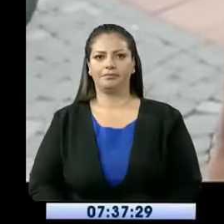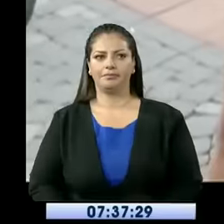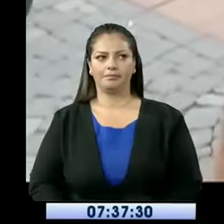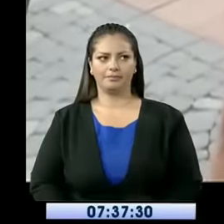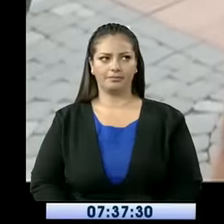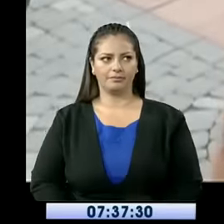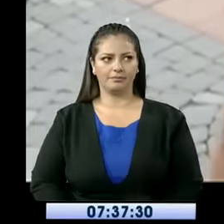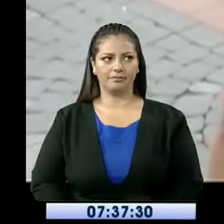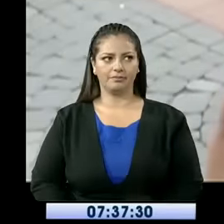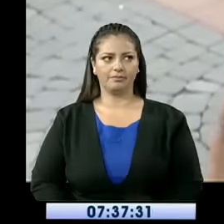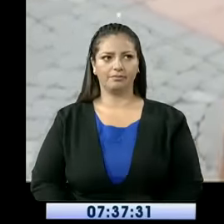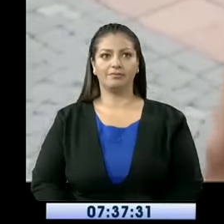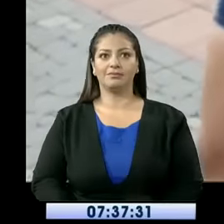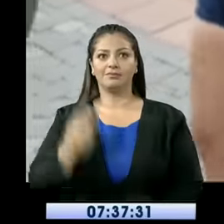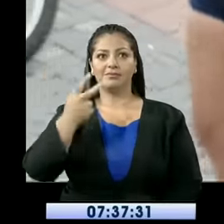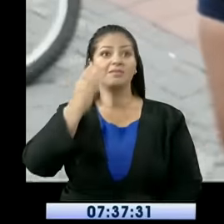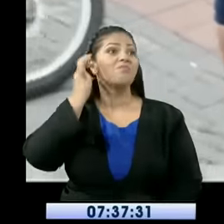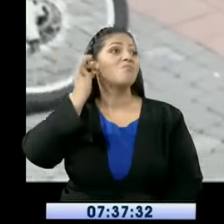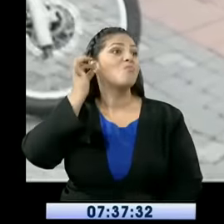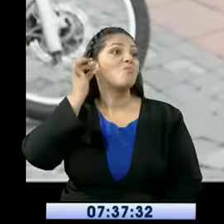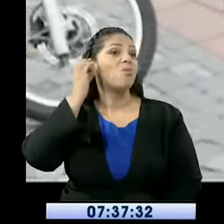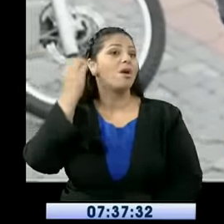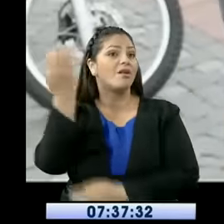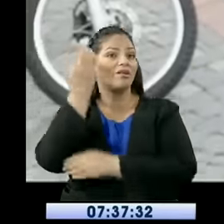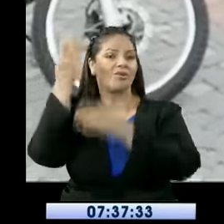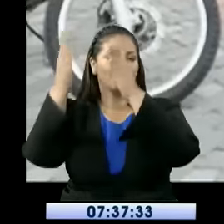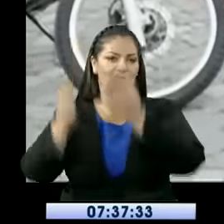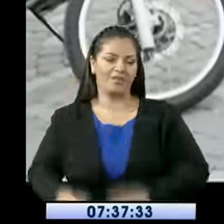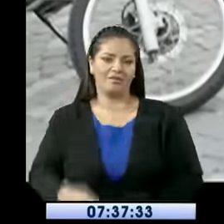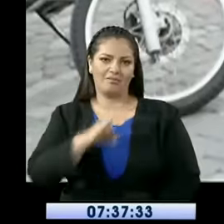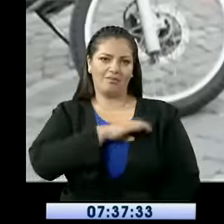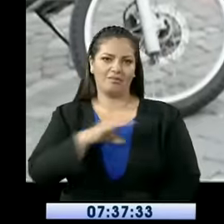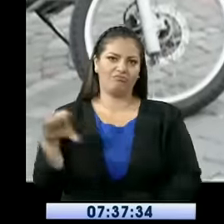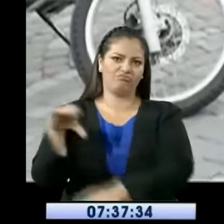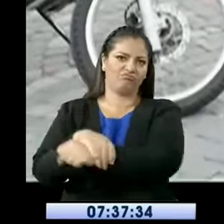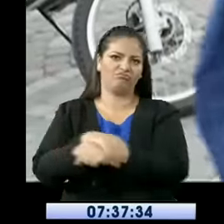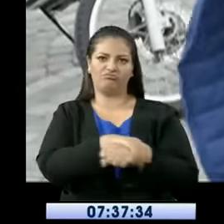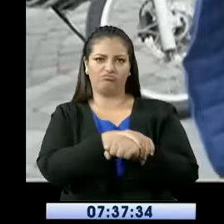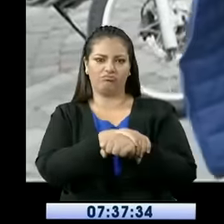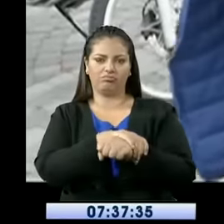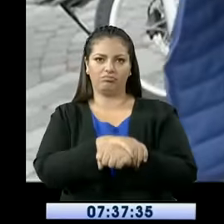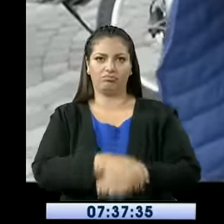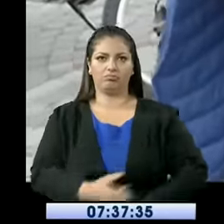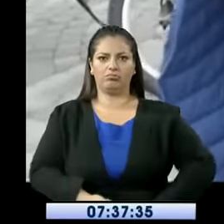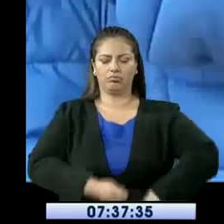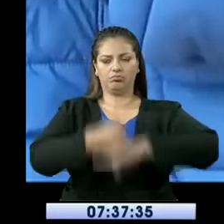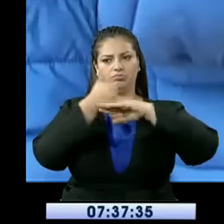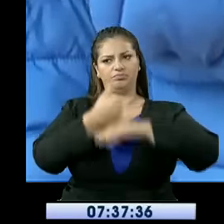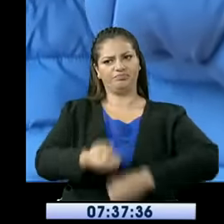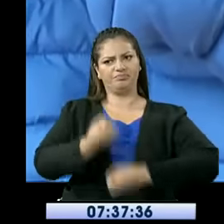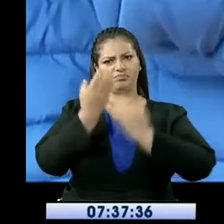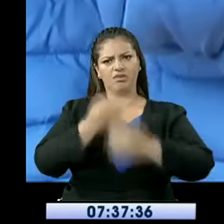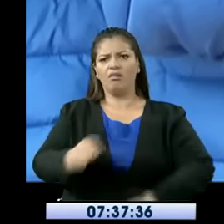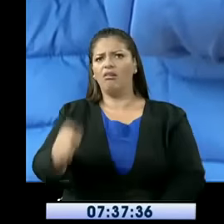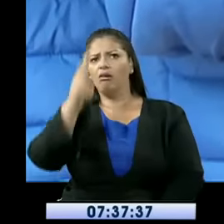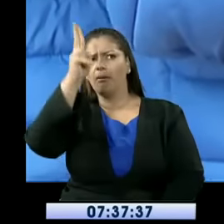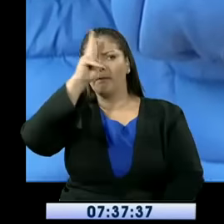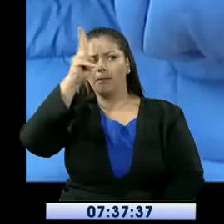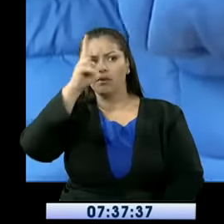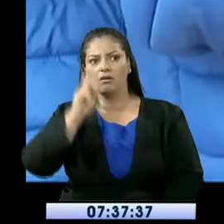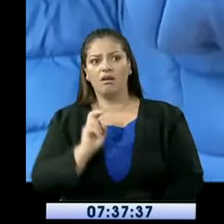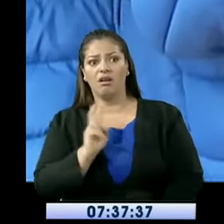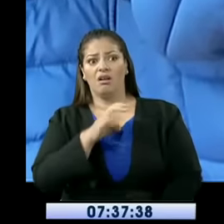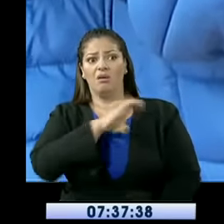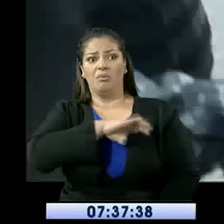Eran momentos cuando esta ciudadana colombiana era detenida. Según el intendente y antinarcóticos, la mujer intentó tragarse